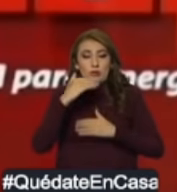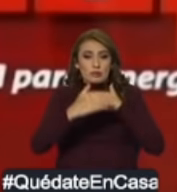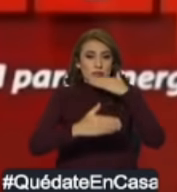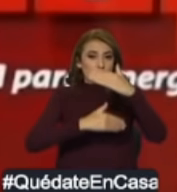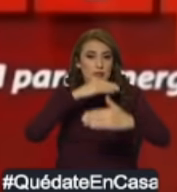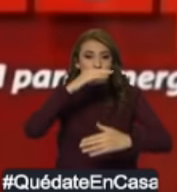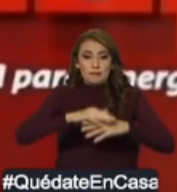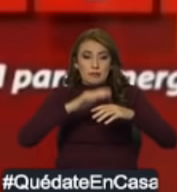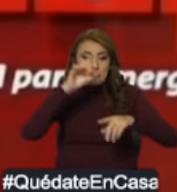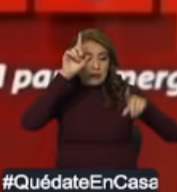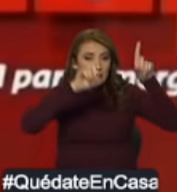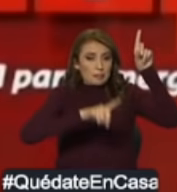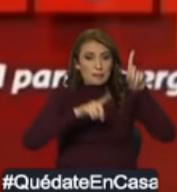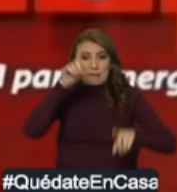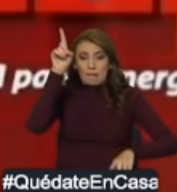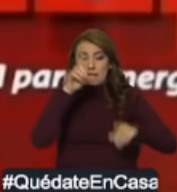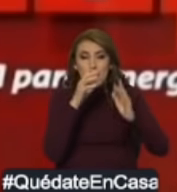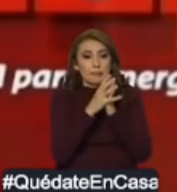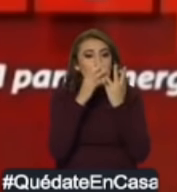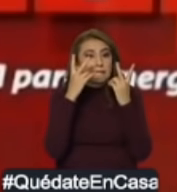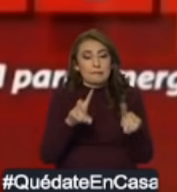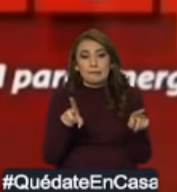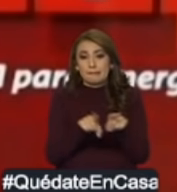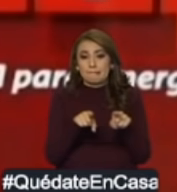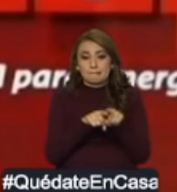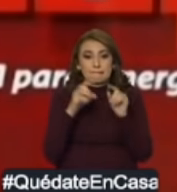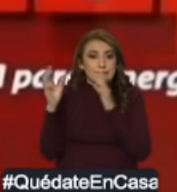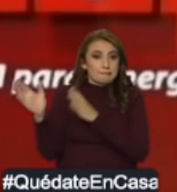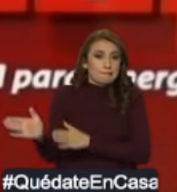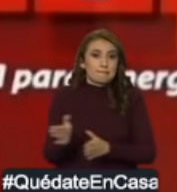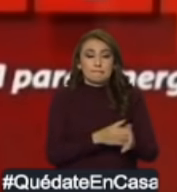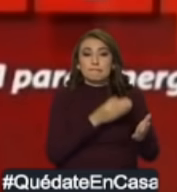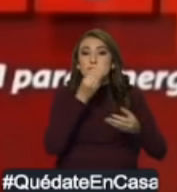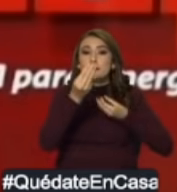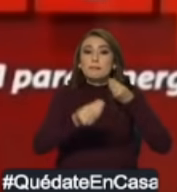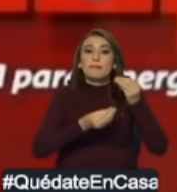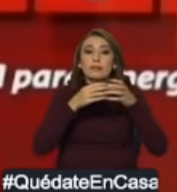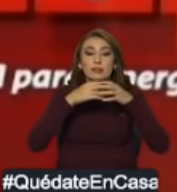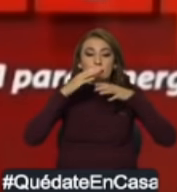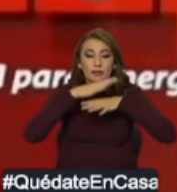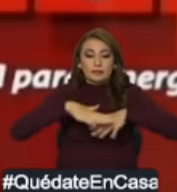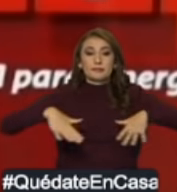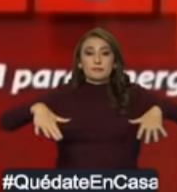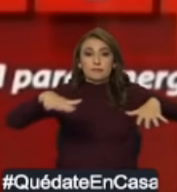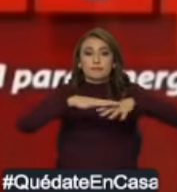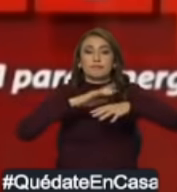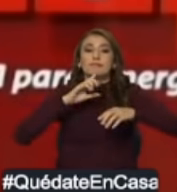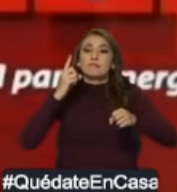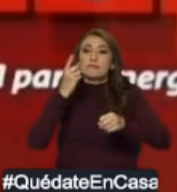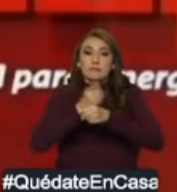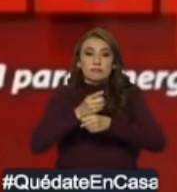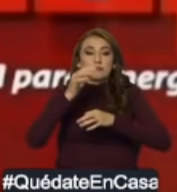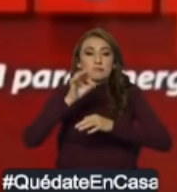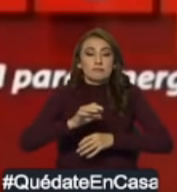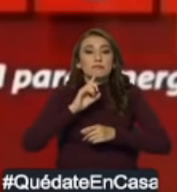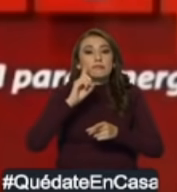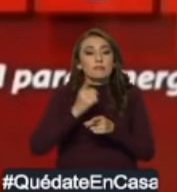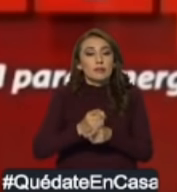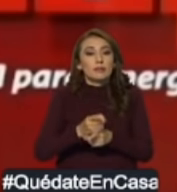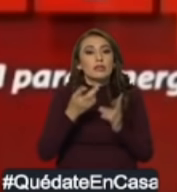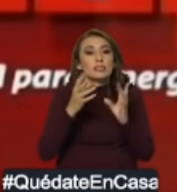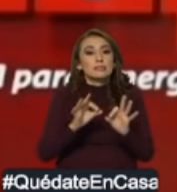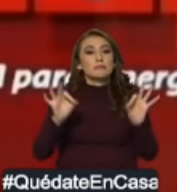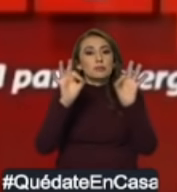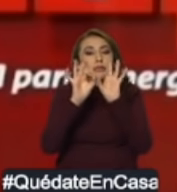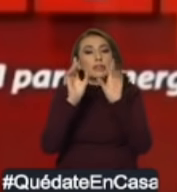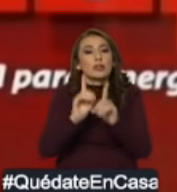en algunos lugares, que también está asociado a cuáles son los mecanismos de control. Pero, por supuesto, los datos más importantes